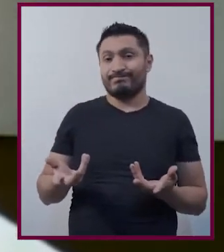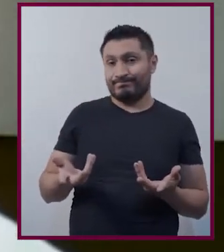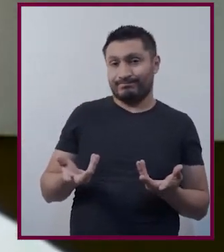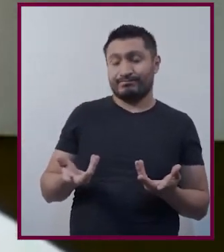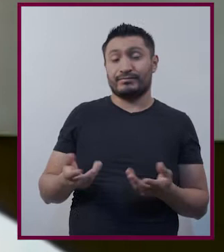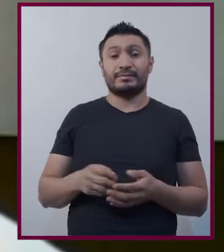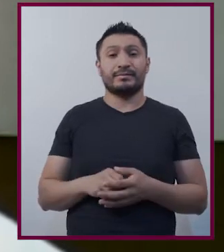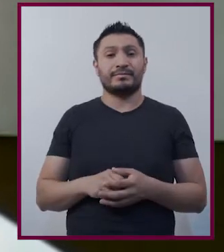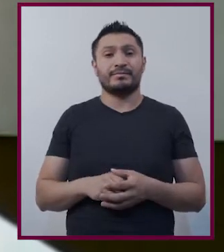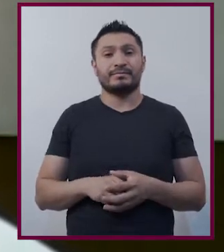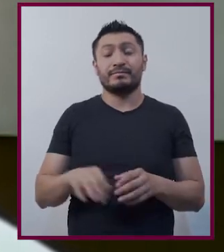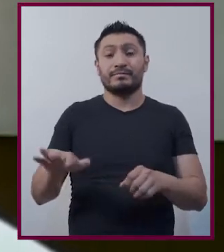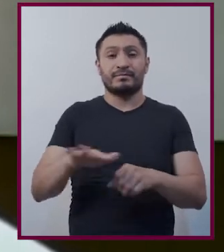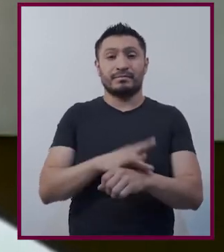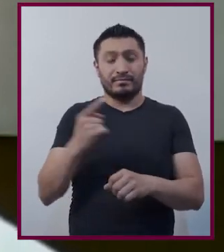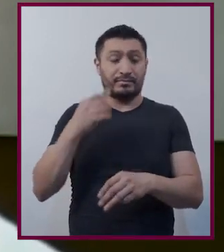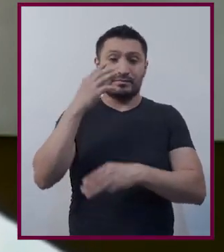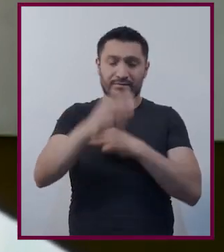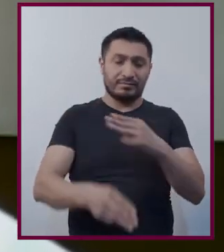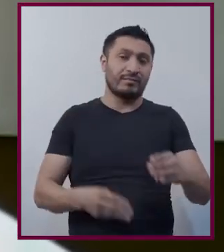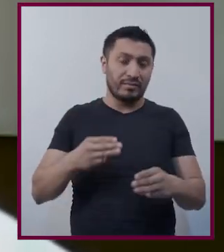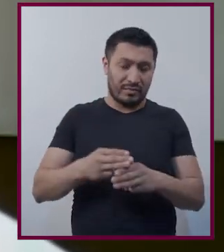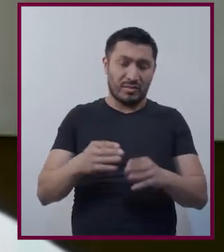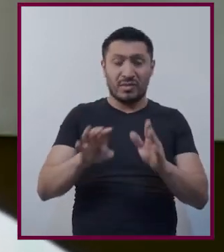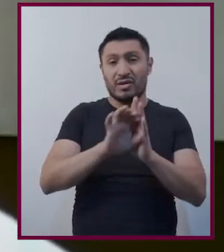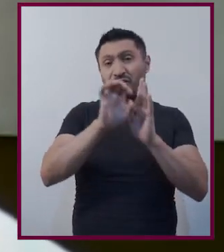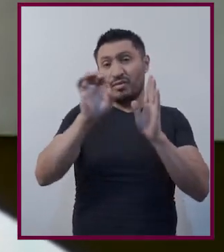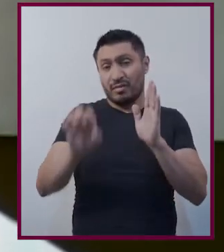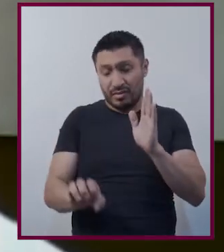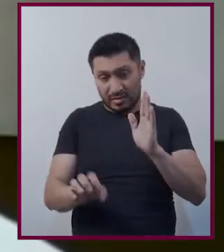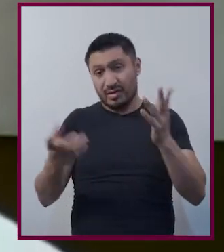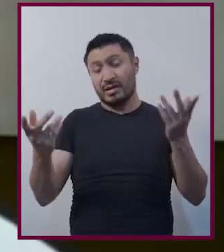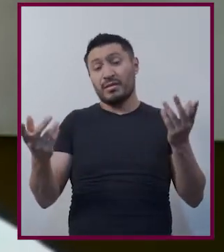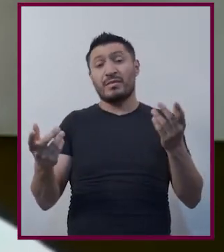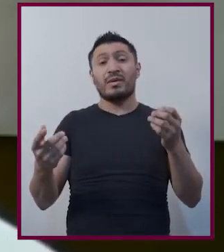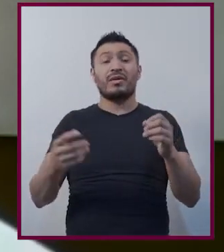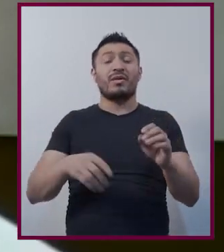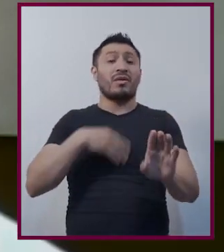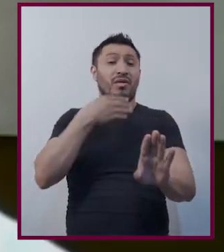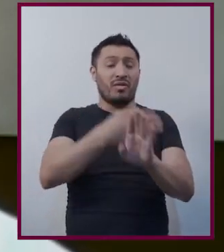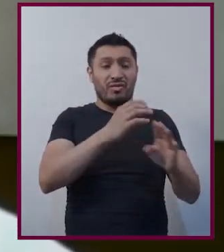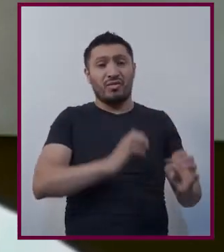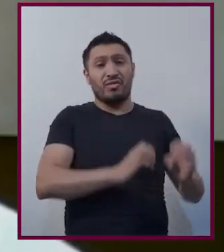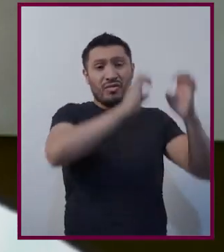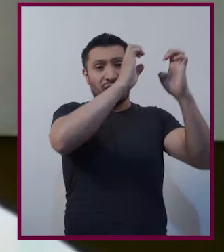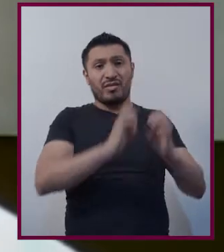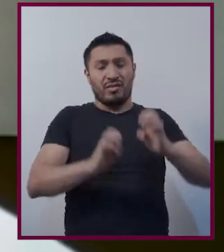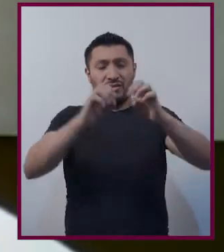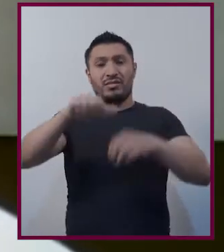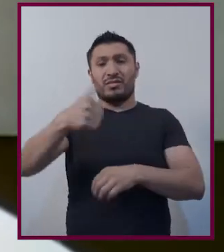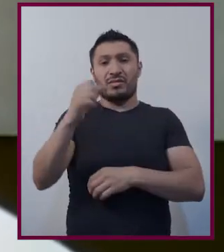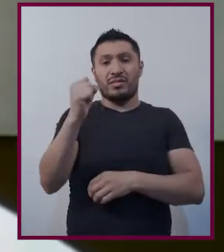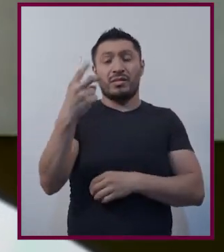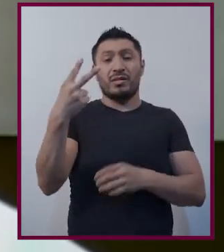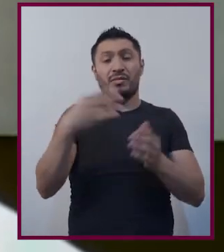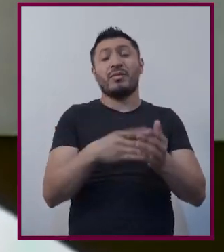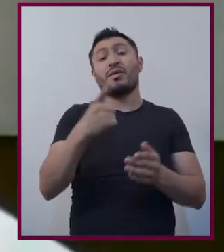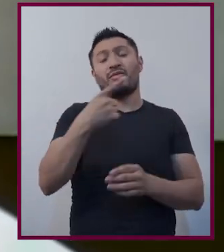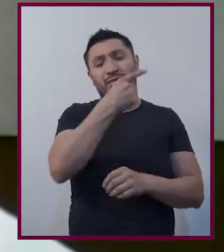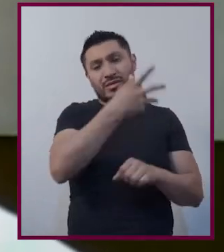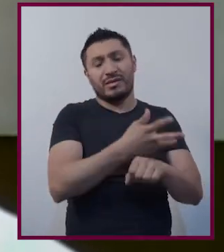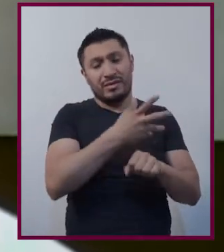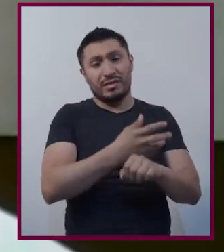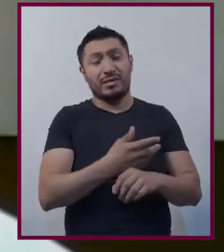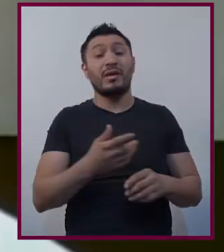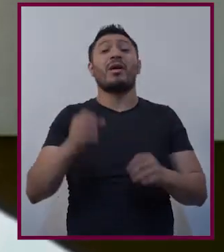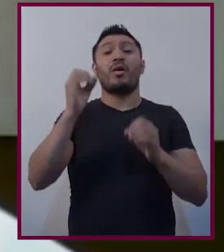a juzgar por lo que ha pasado en el mundo, por ejemplo, a raíz de los atentados terroristas del 11 de septiembre de 2001 o más aún